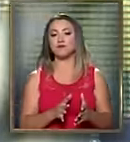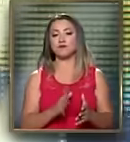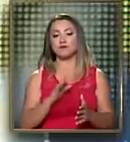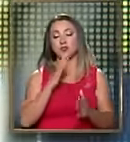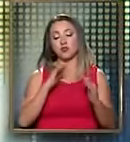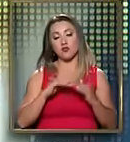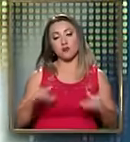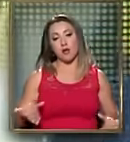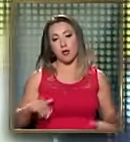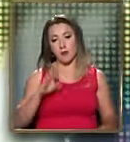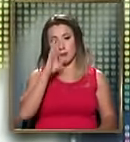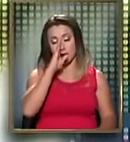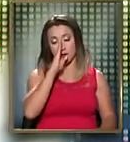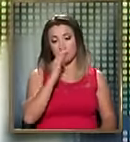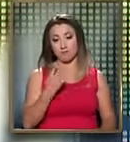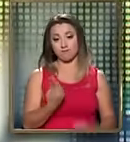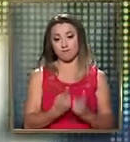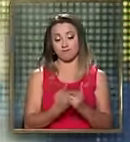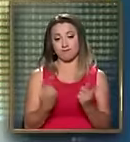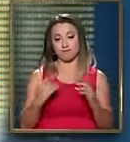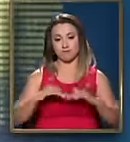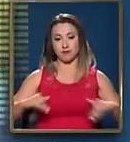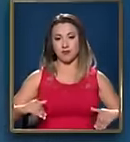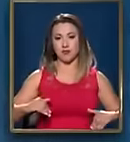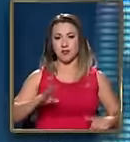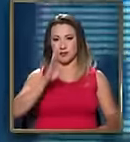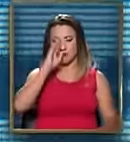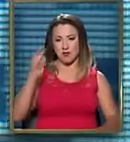separarnos de Luchín, weón. Perro de mierda que haya